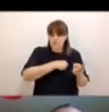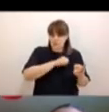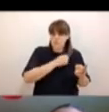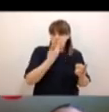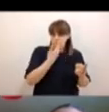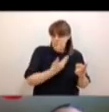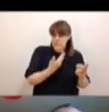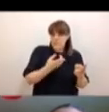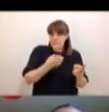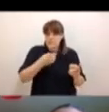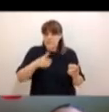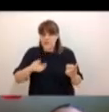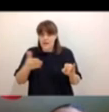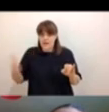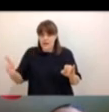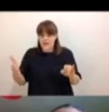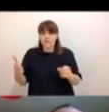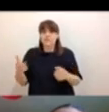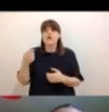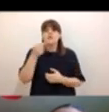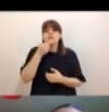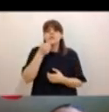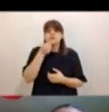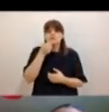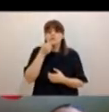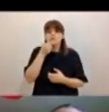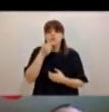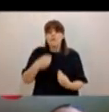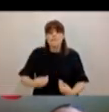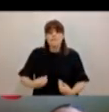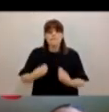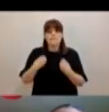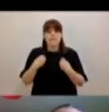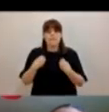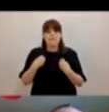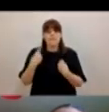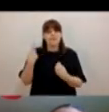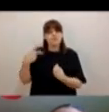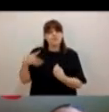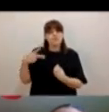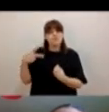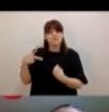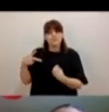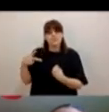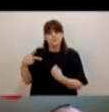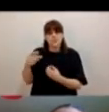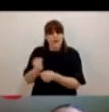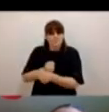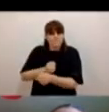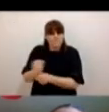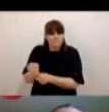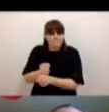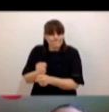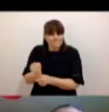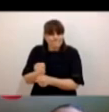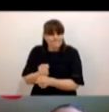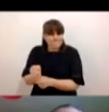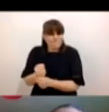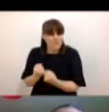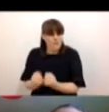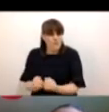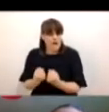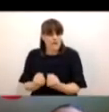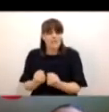derecho niños que vivían en condiciones de abuso y negligencia severas ok lo que muestran los colores es